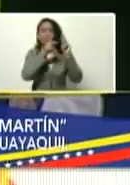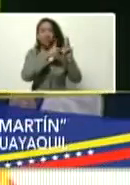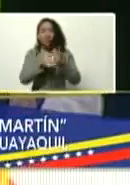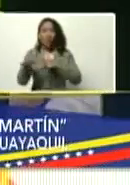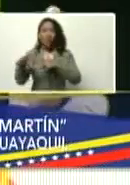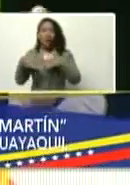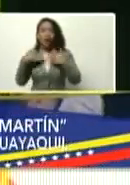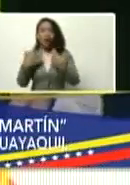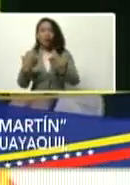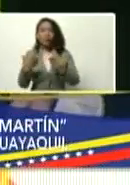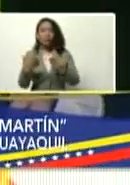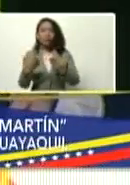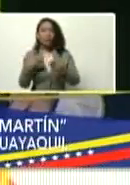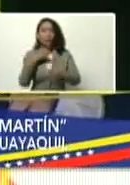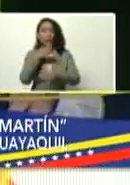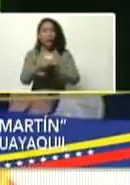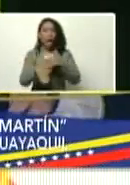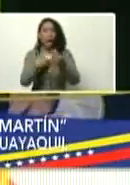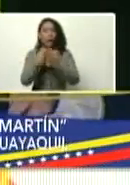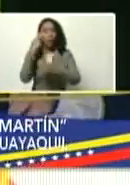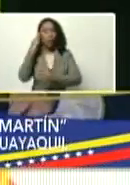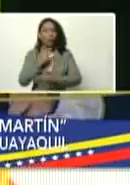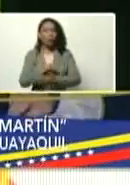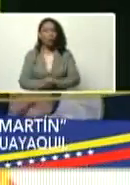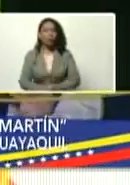era recurrir a Bolívar.